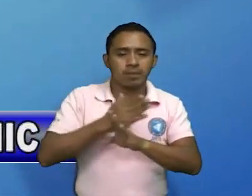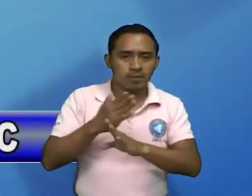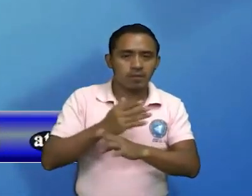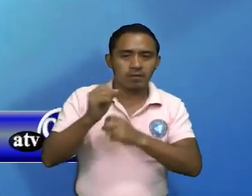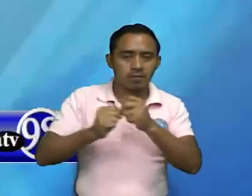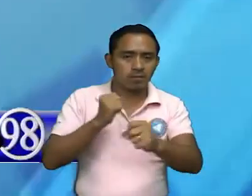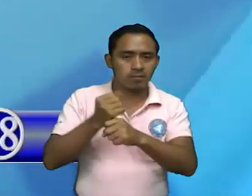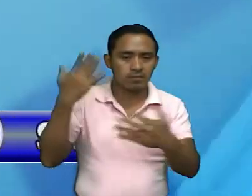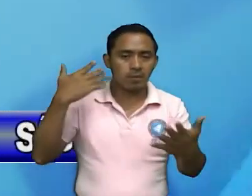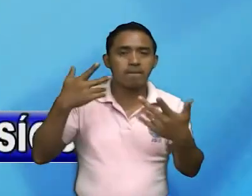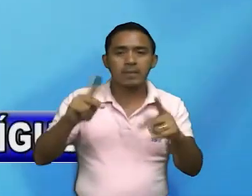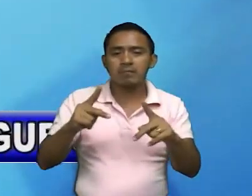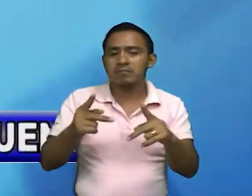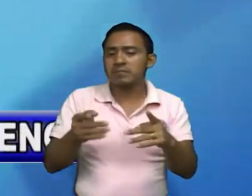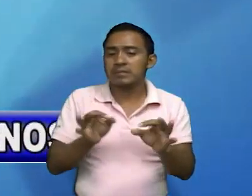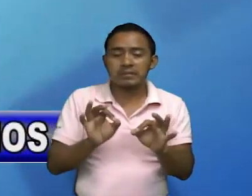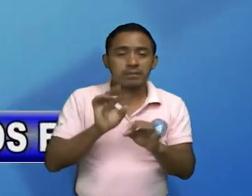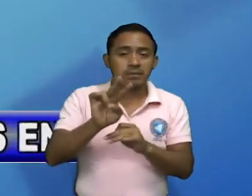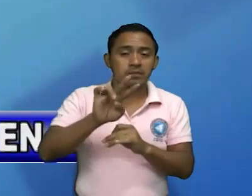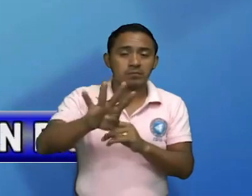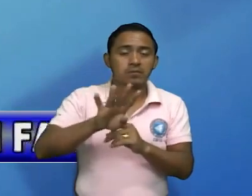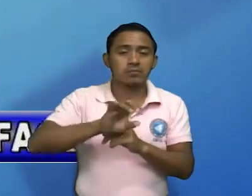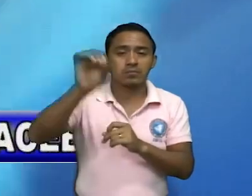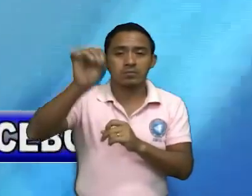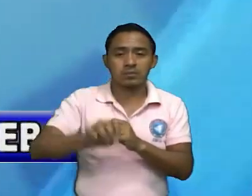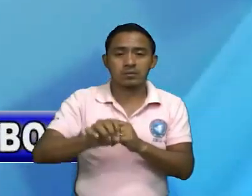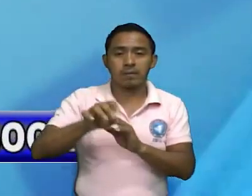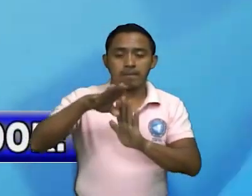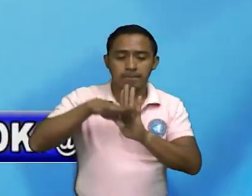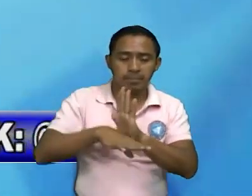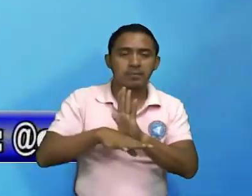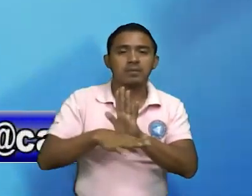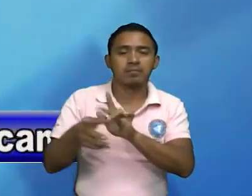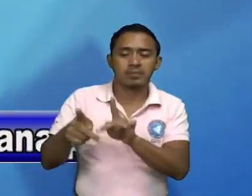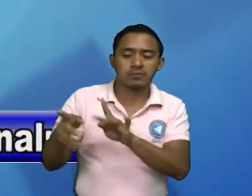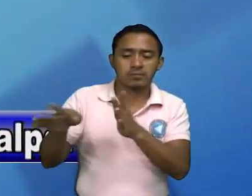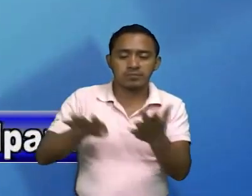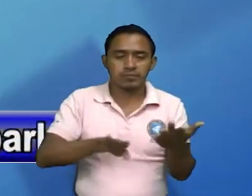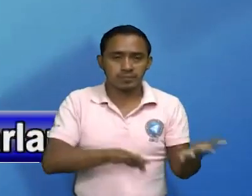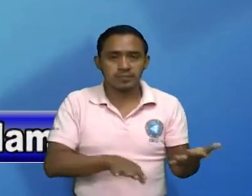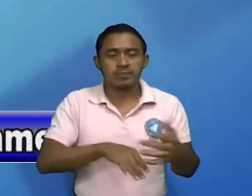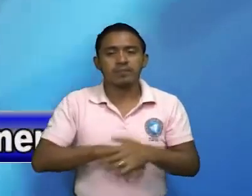pasado, pero gracias a Dios también 24% menos de fallecidos.